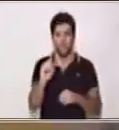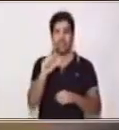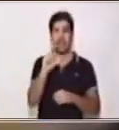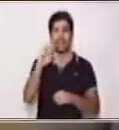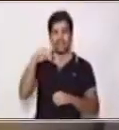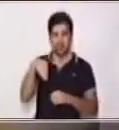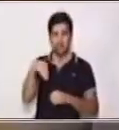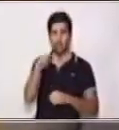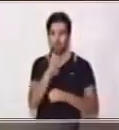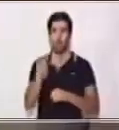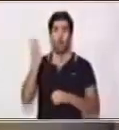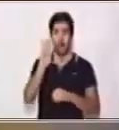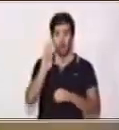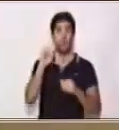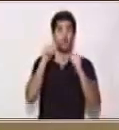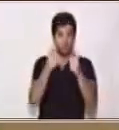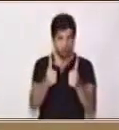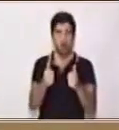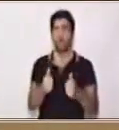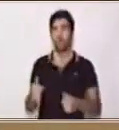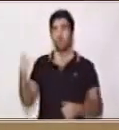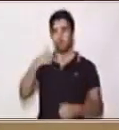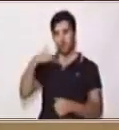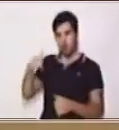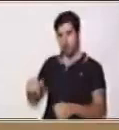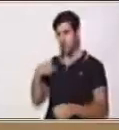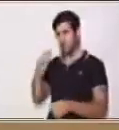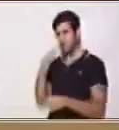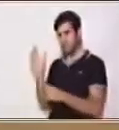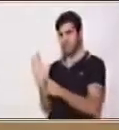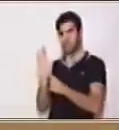cúbicos. Yo he traído unas figuras acá